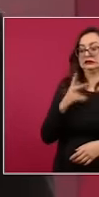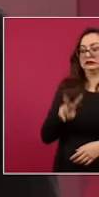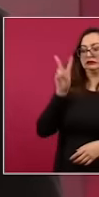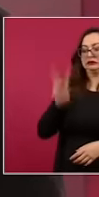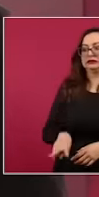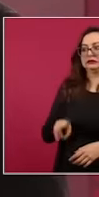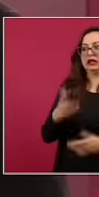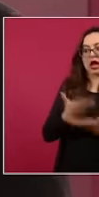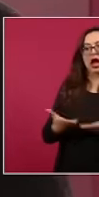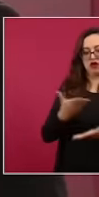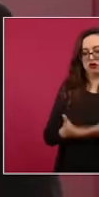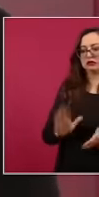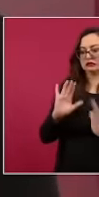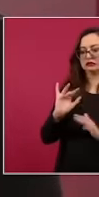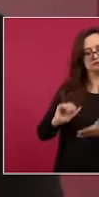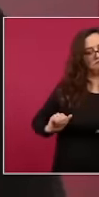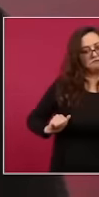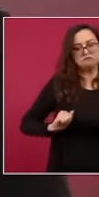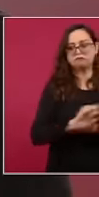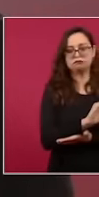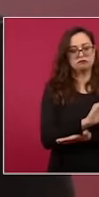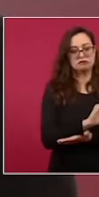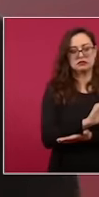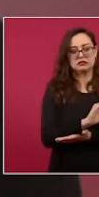decisión de